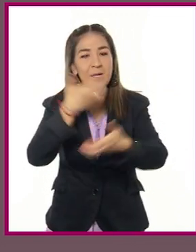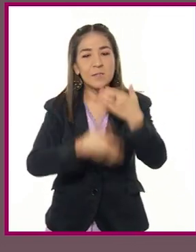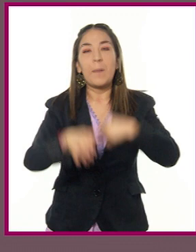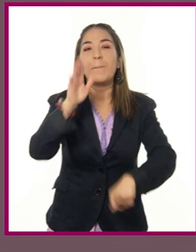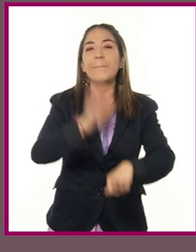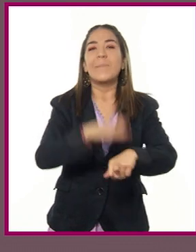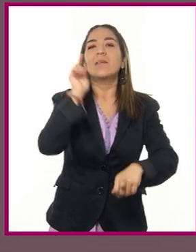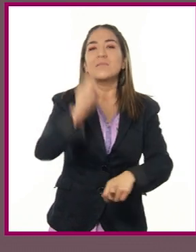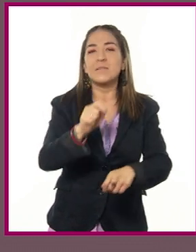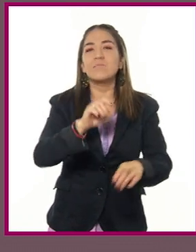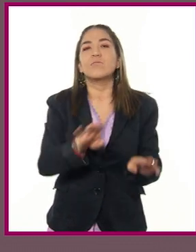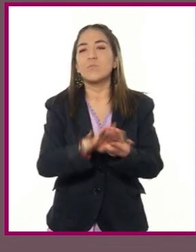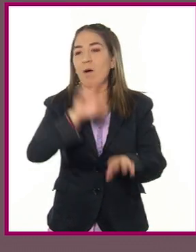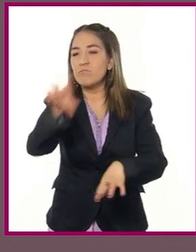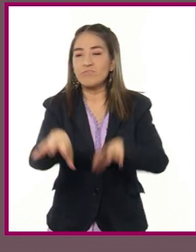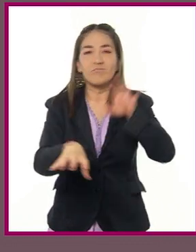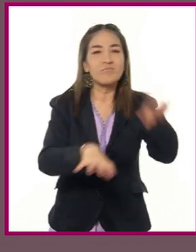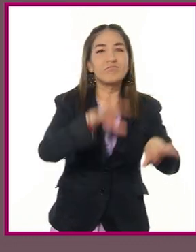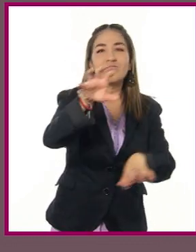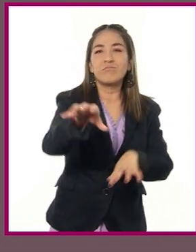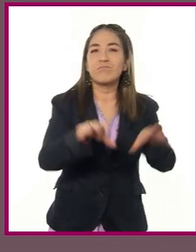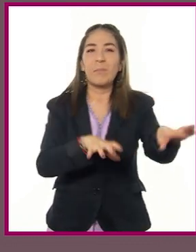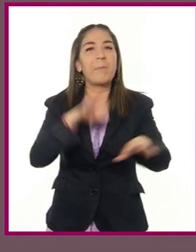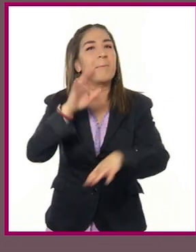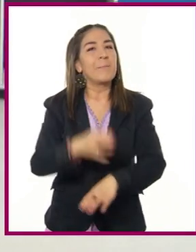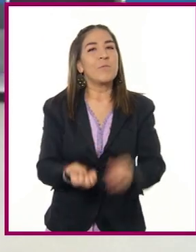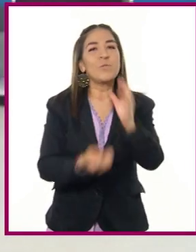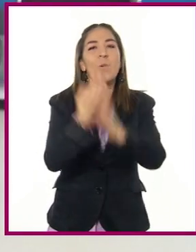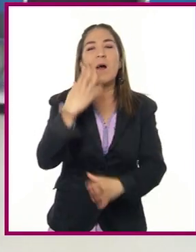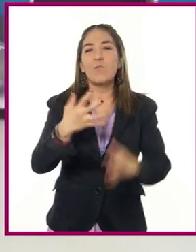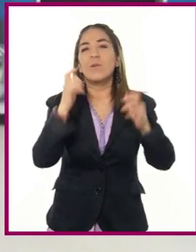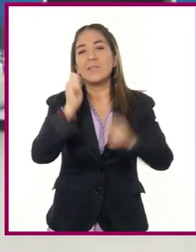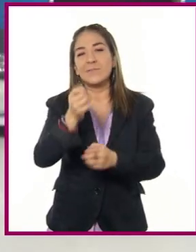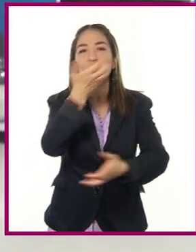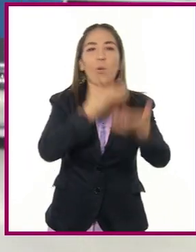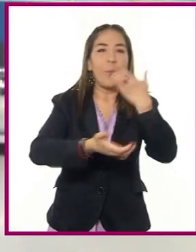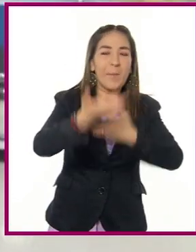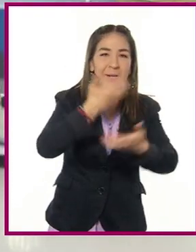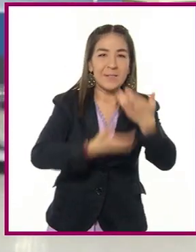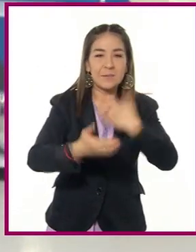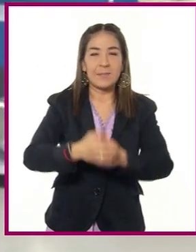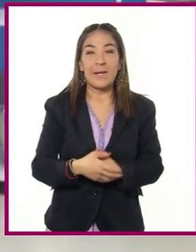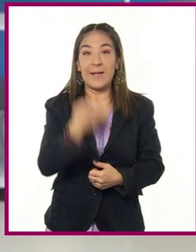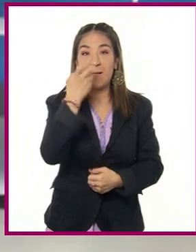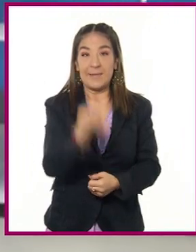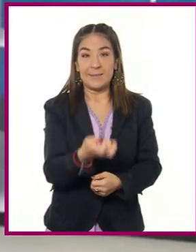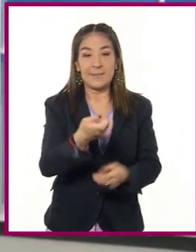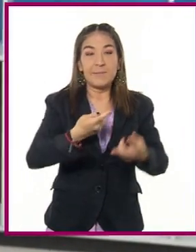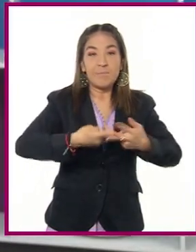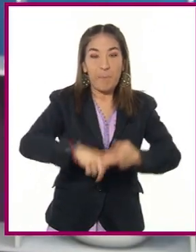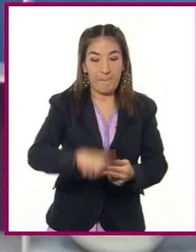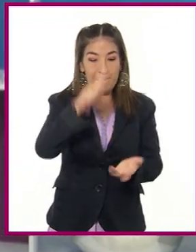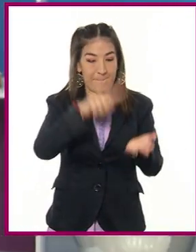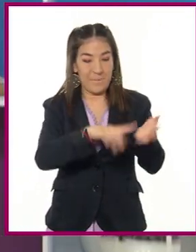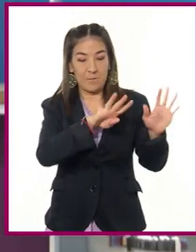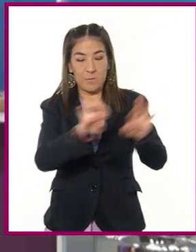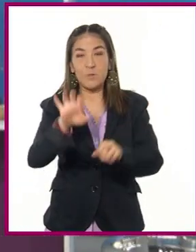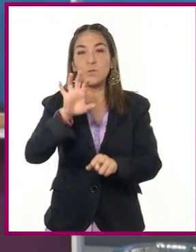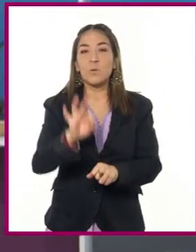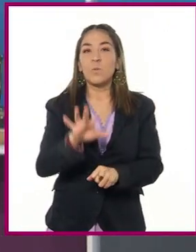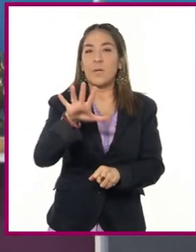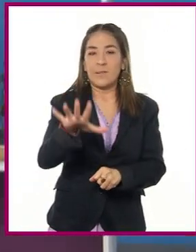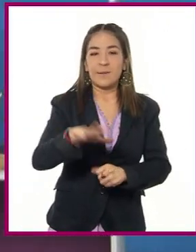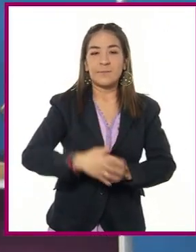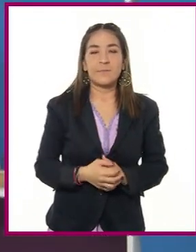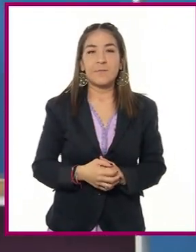expandir la lógica del mercado y crear nuevos mercados. A partir de 1945, después